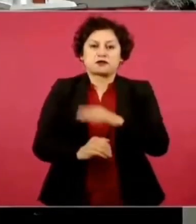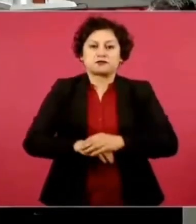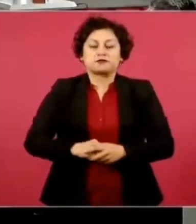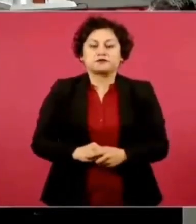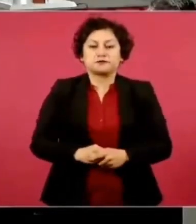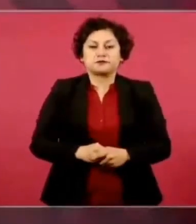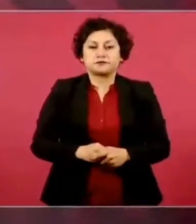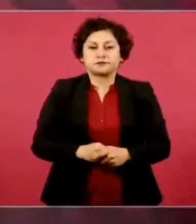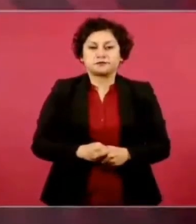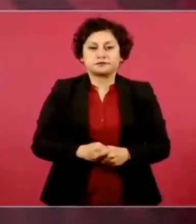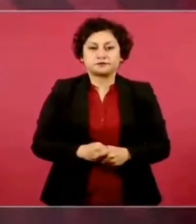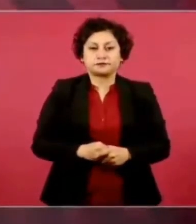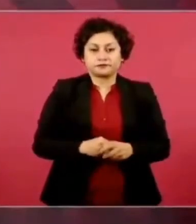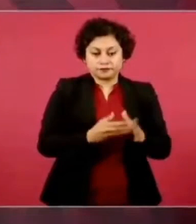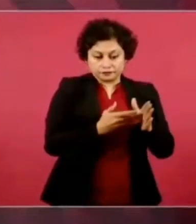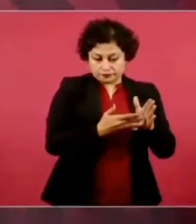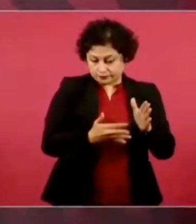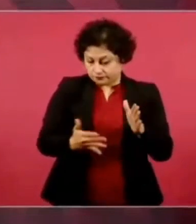después de 5 años.